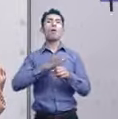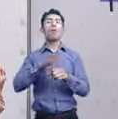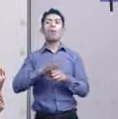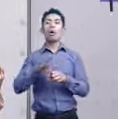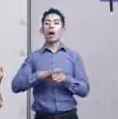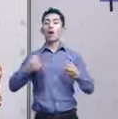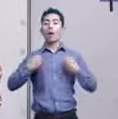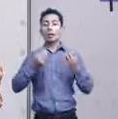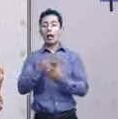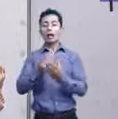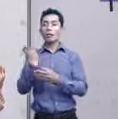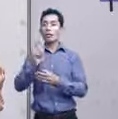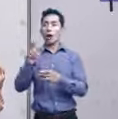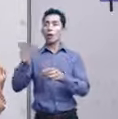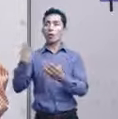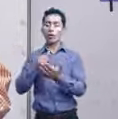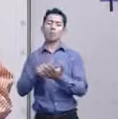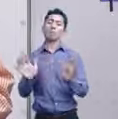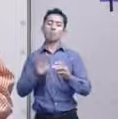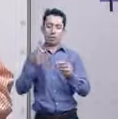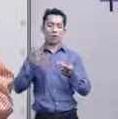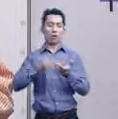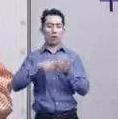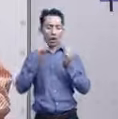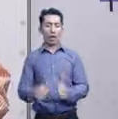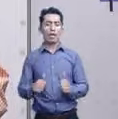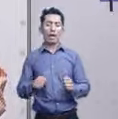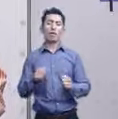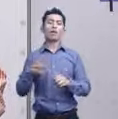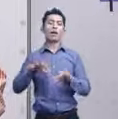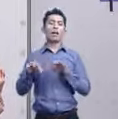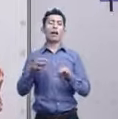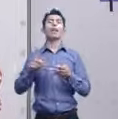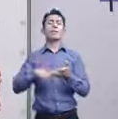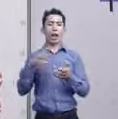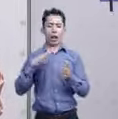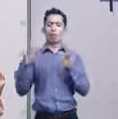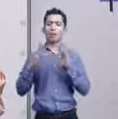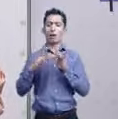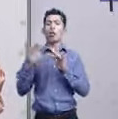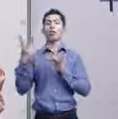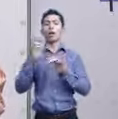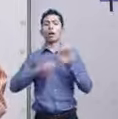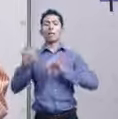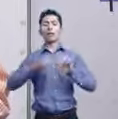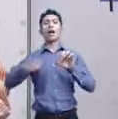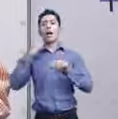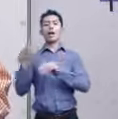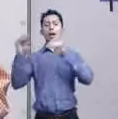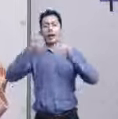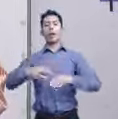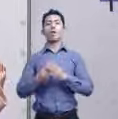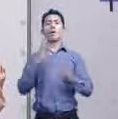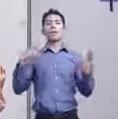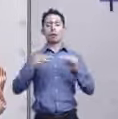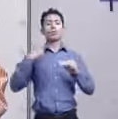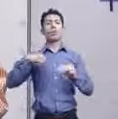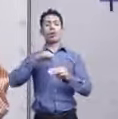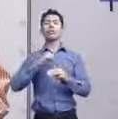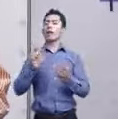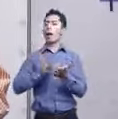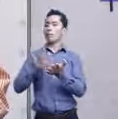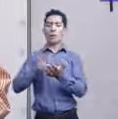salir nuestros jóvenes profesionistas y que tengan que emigrar en busca de empleos. Hoy tenemos contacto con dos empresas que quieren venir a instalarse, a la cual les vamos